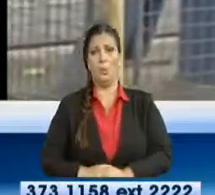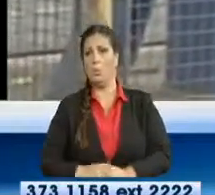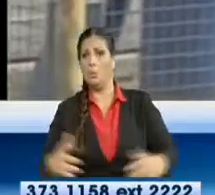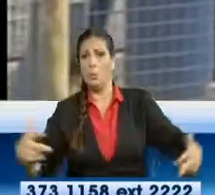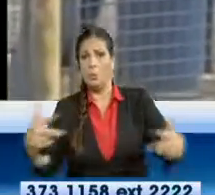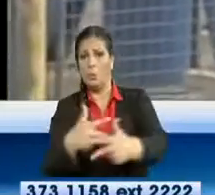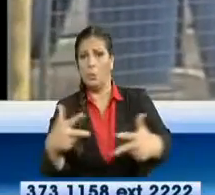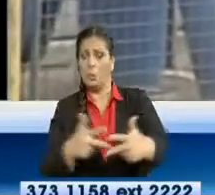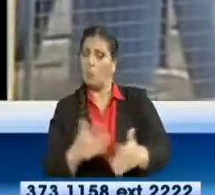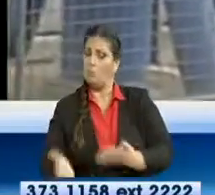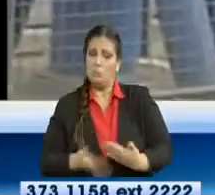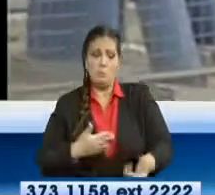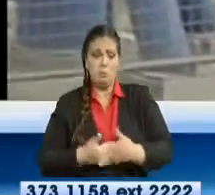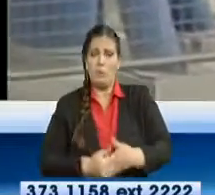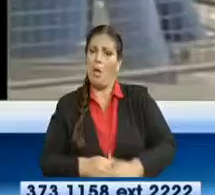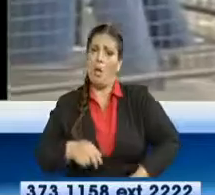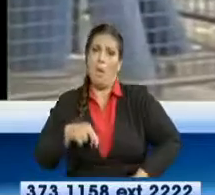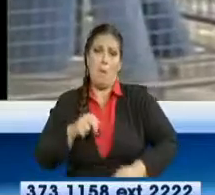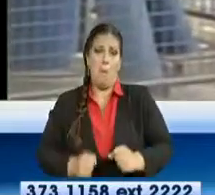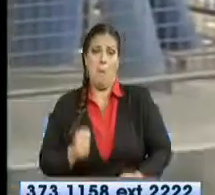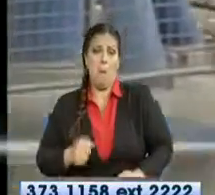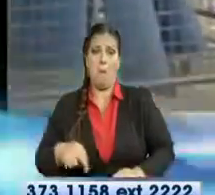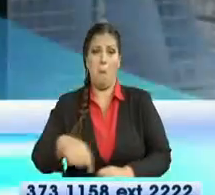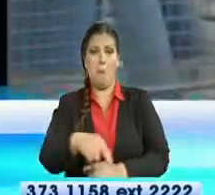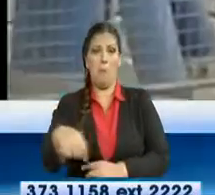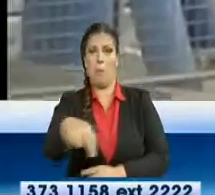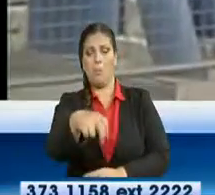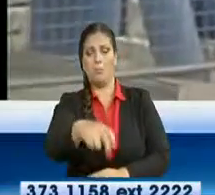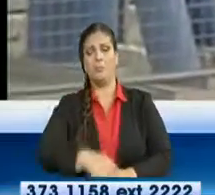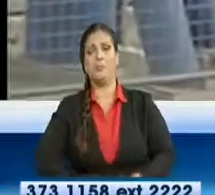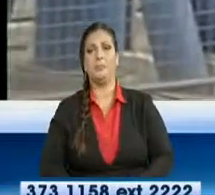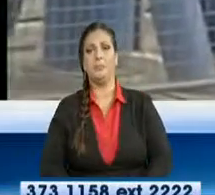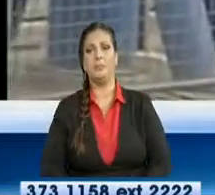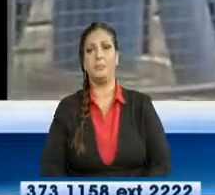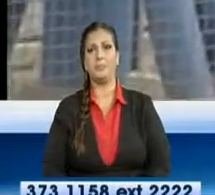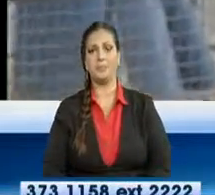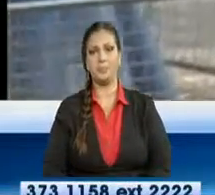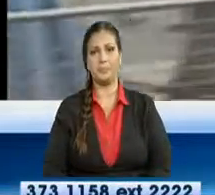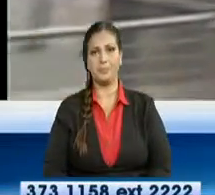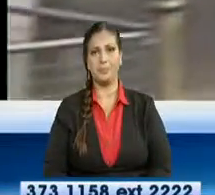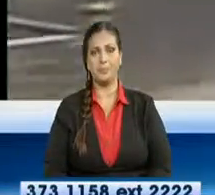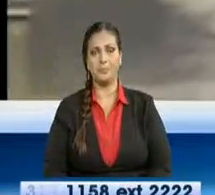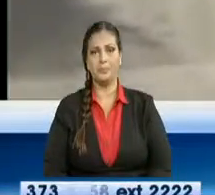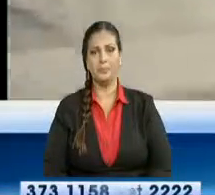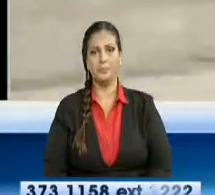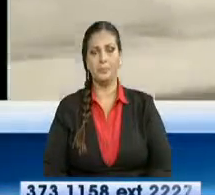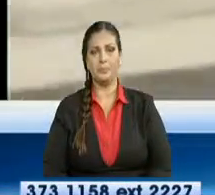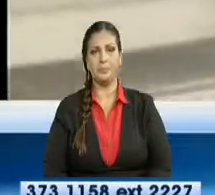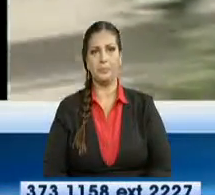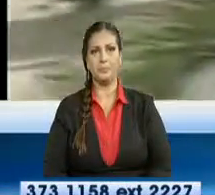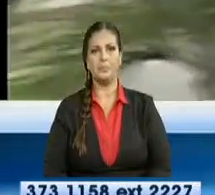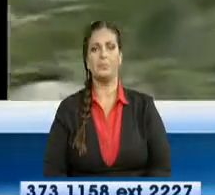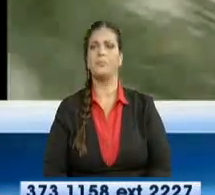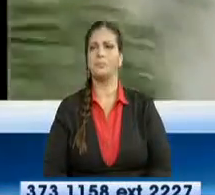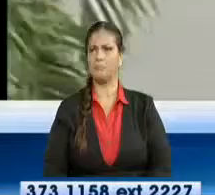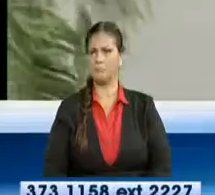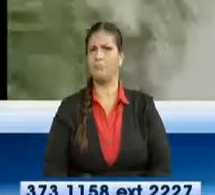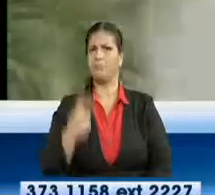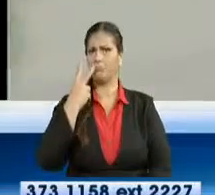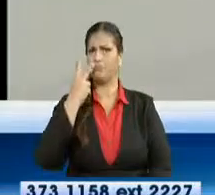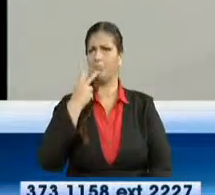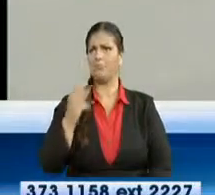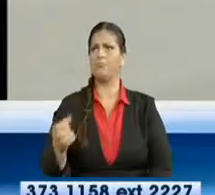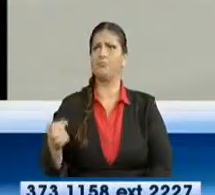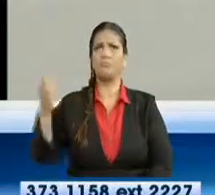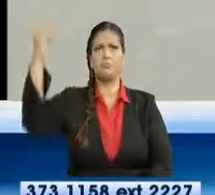la parte superior de este paso. Que sin embargo vemos que, por ejemplo, que sí tiene luminarias, que